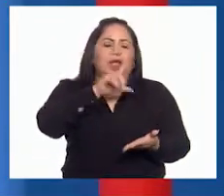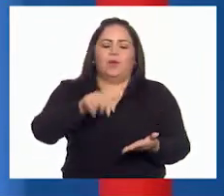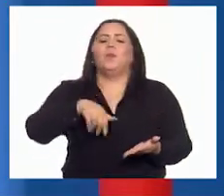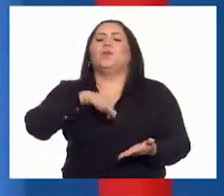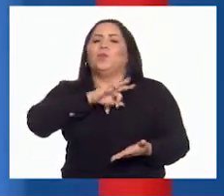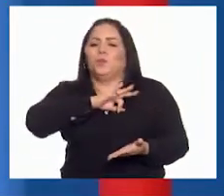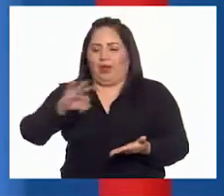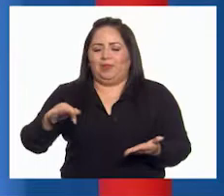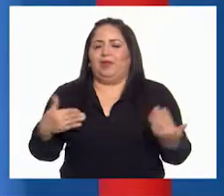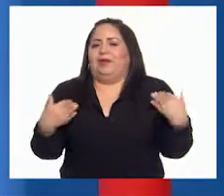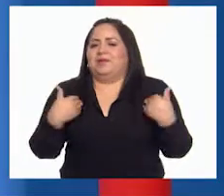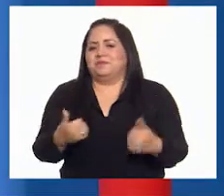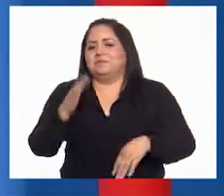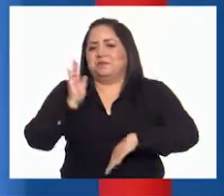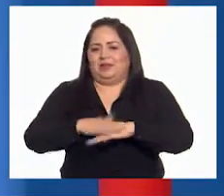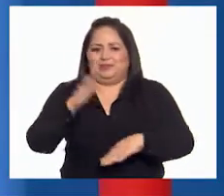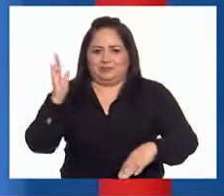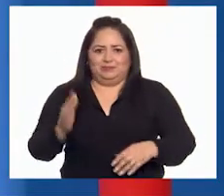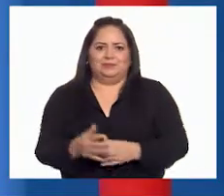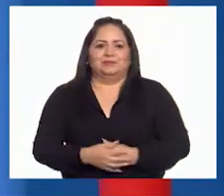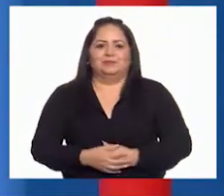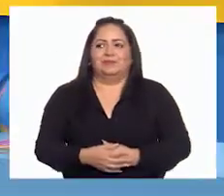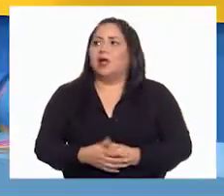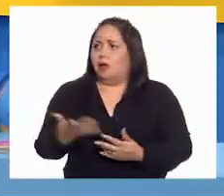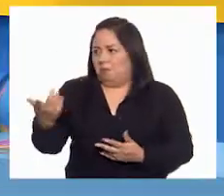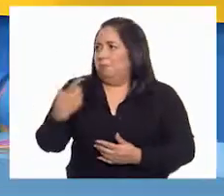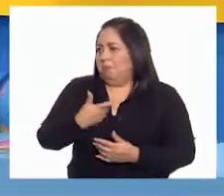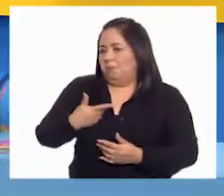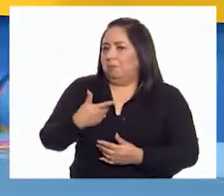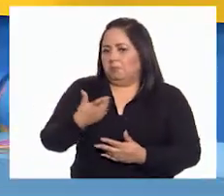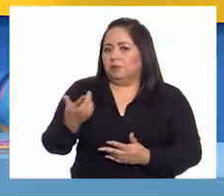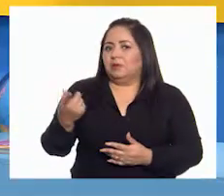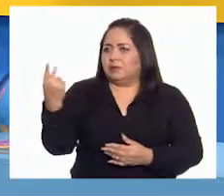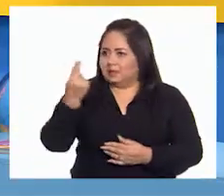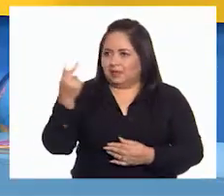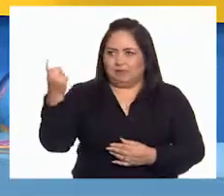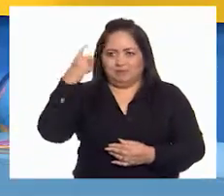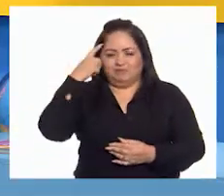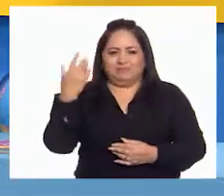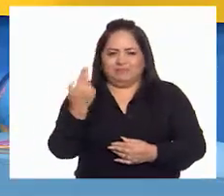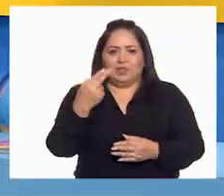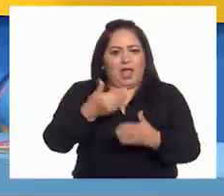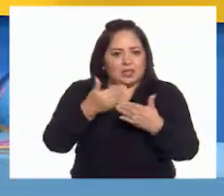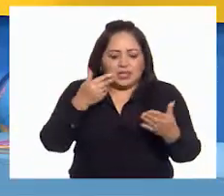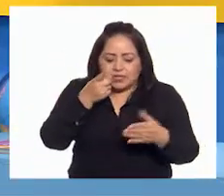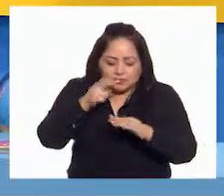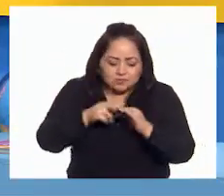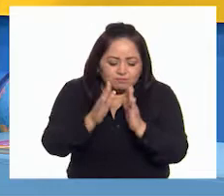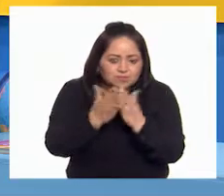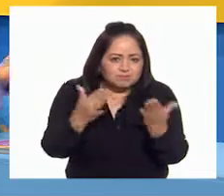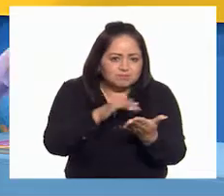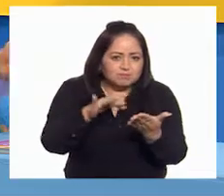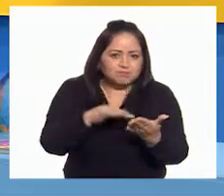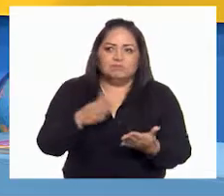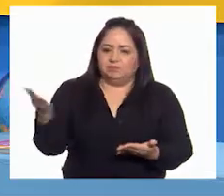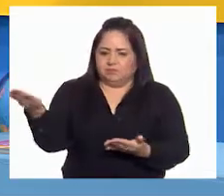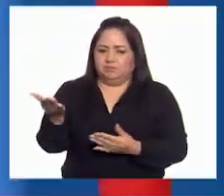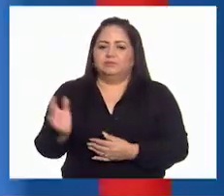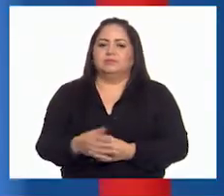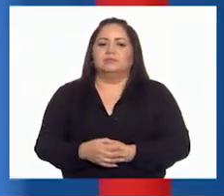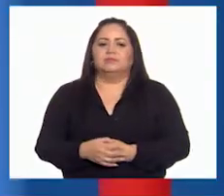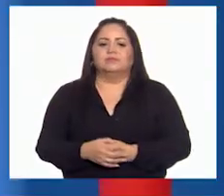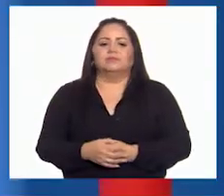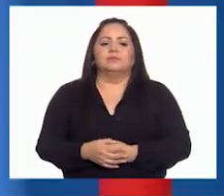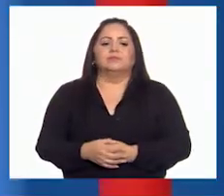podré comprender mejor el texto. Me gusta mucho, María, que tengas el hábito de consultar el diccionario. Adelante.